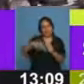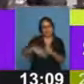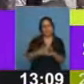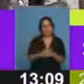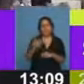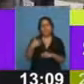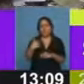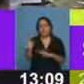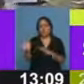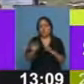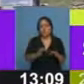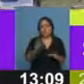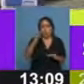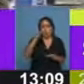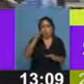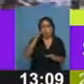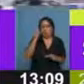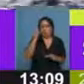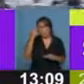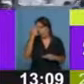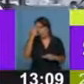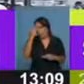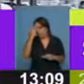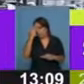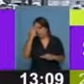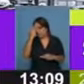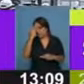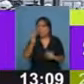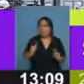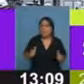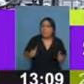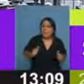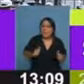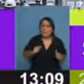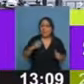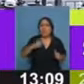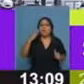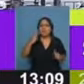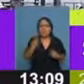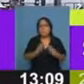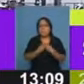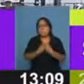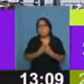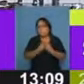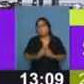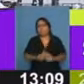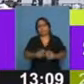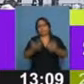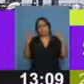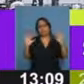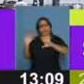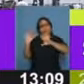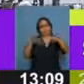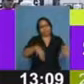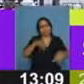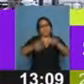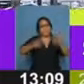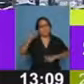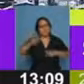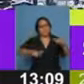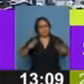las 8:15 y ya había gente esperando, a las 9 era un mundo de gente. Siempre nos sorprende la participación de la gente, por